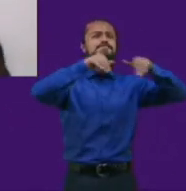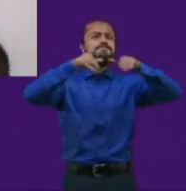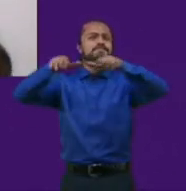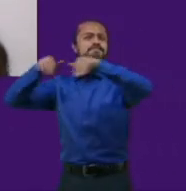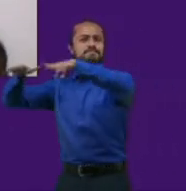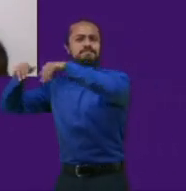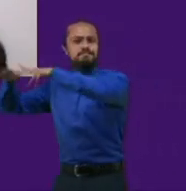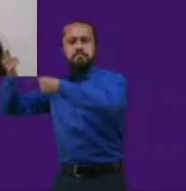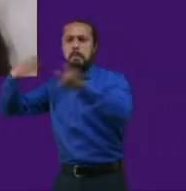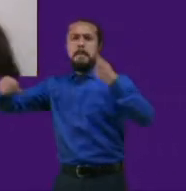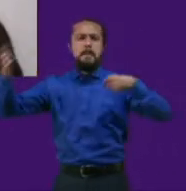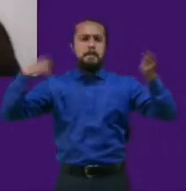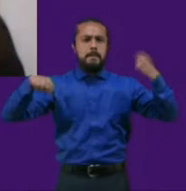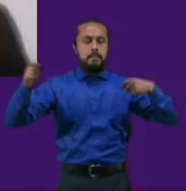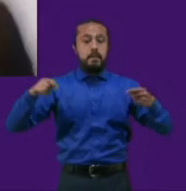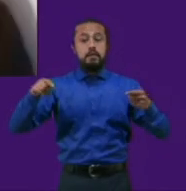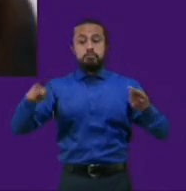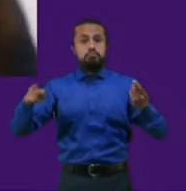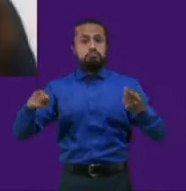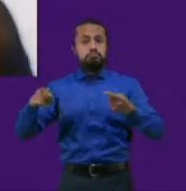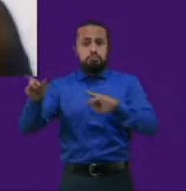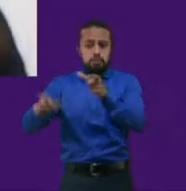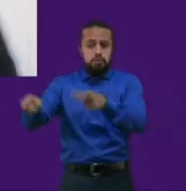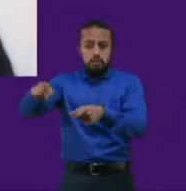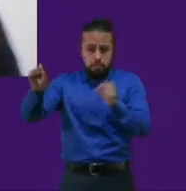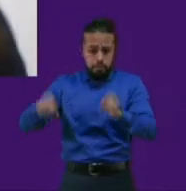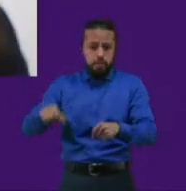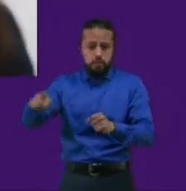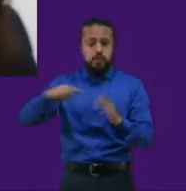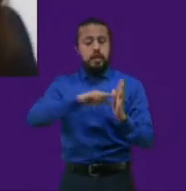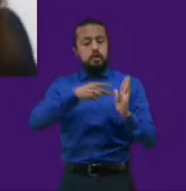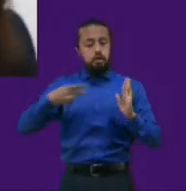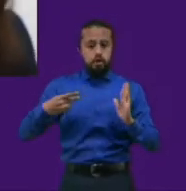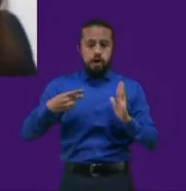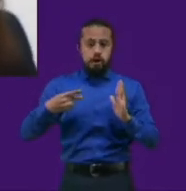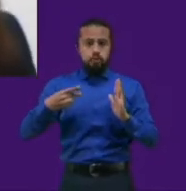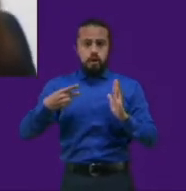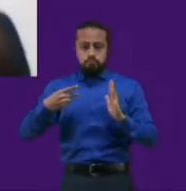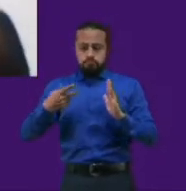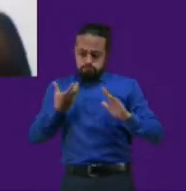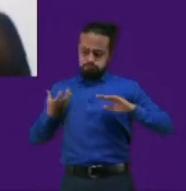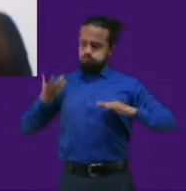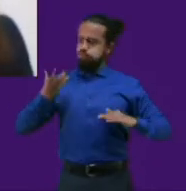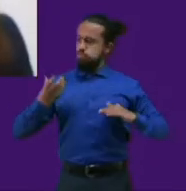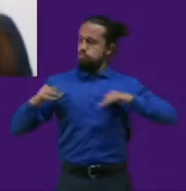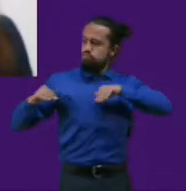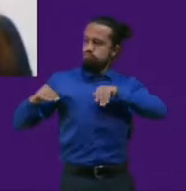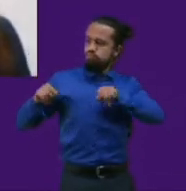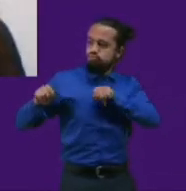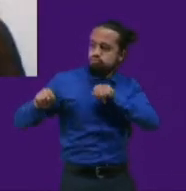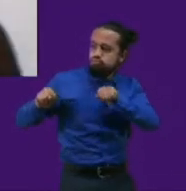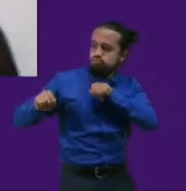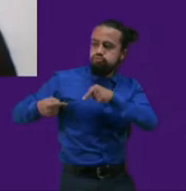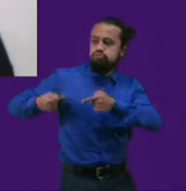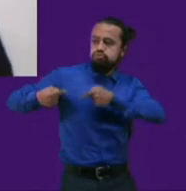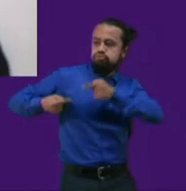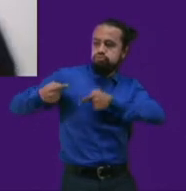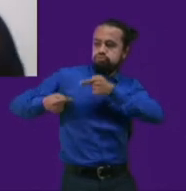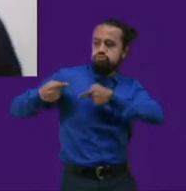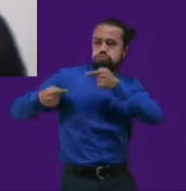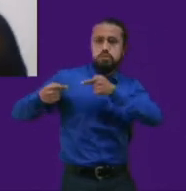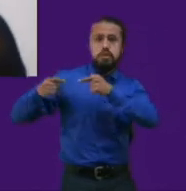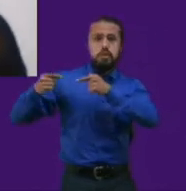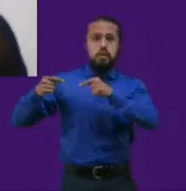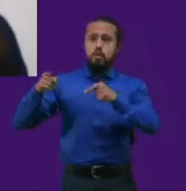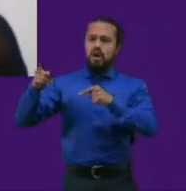sean, puedan tener acceso a tecnología que los pone a competir en las mismas condiciones que los grandes y poder